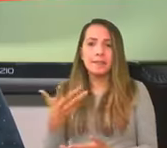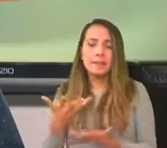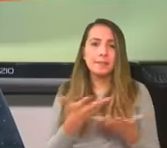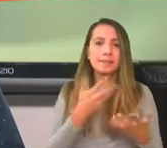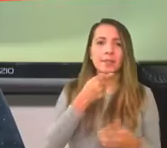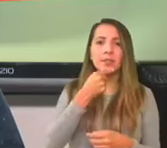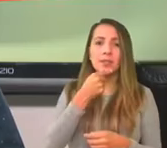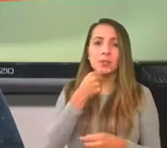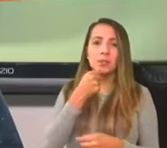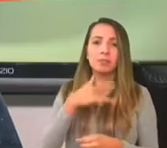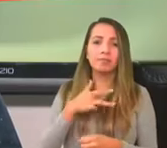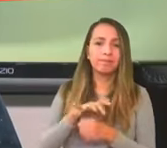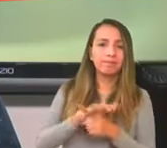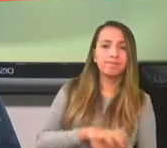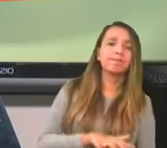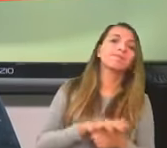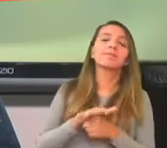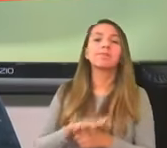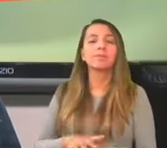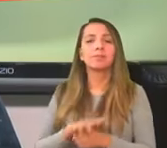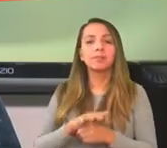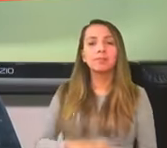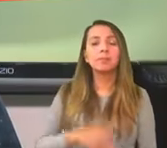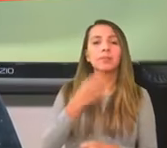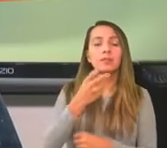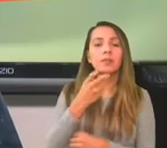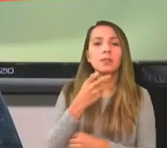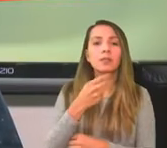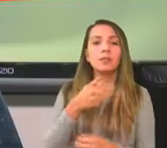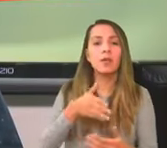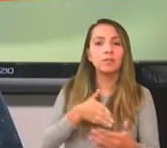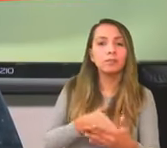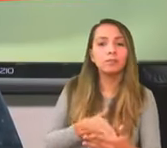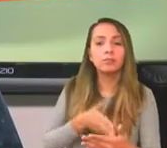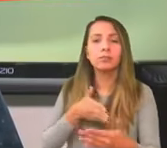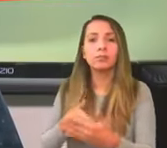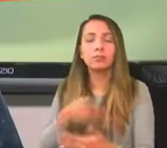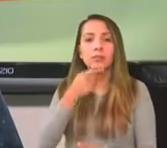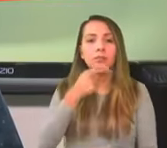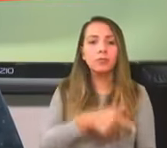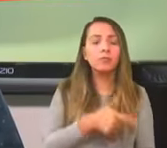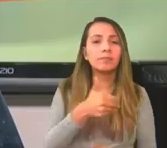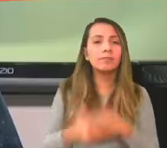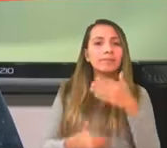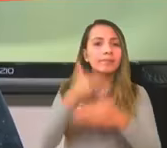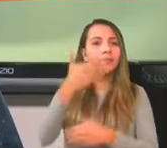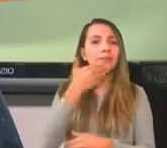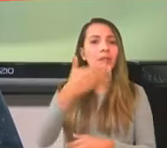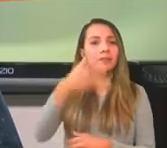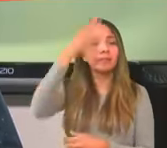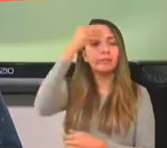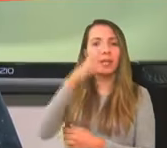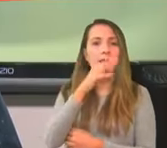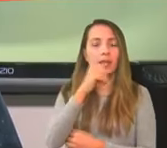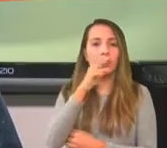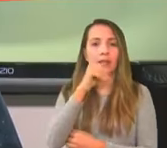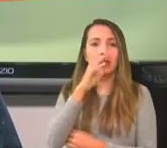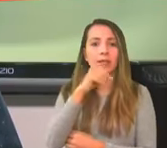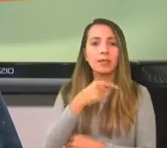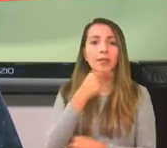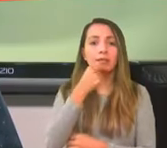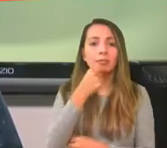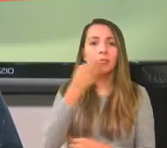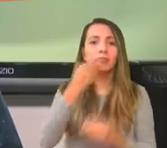los niños que están impidiendo el buen desarrollo de aprendizaje. Niños